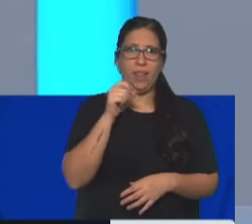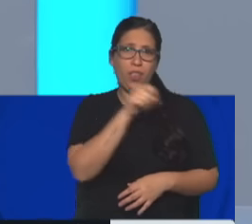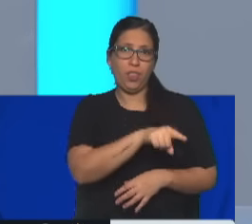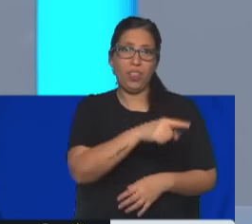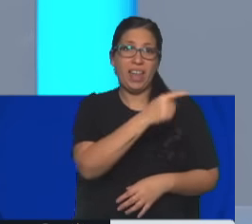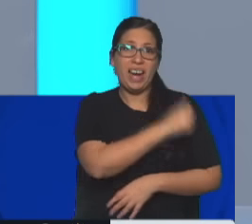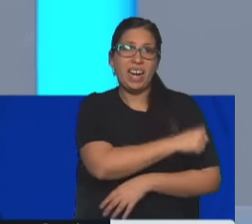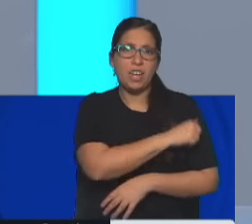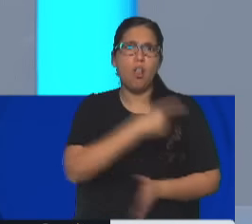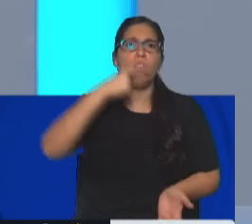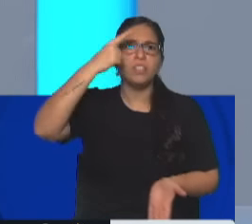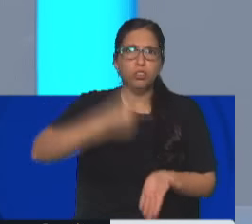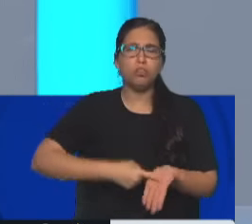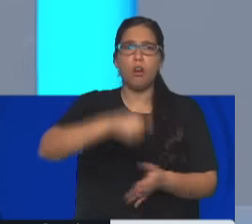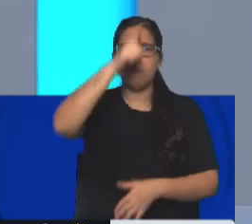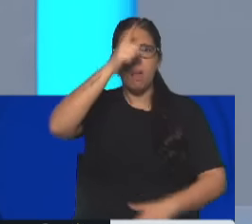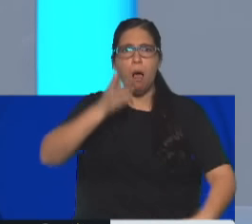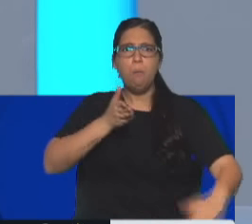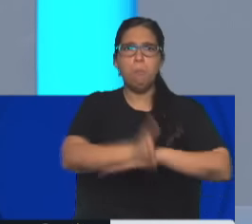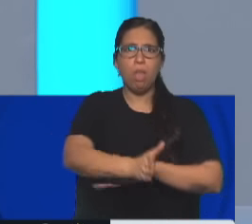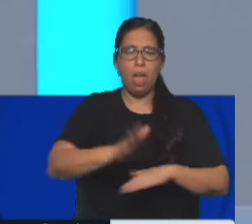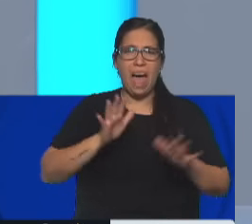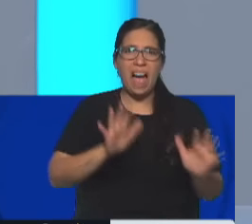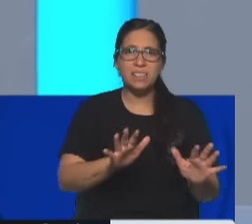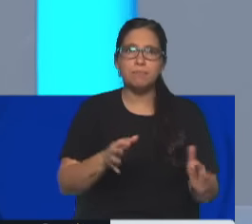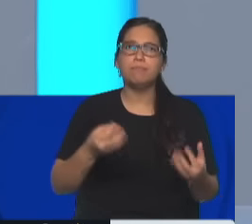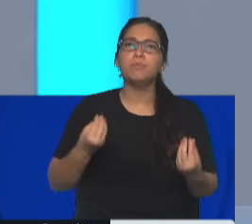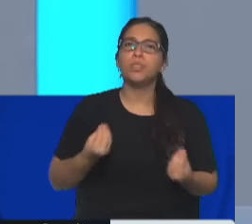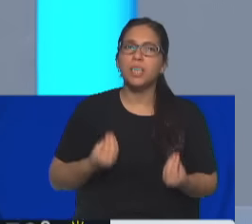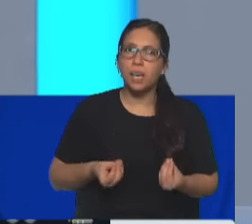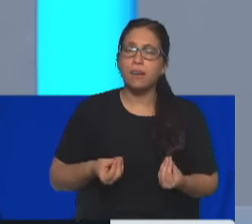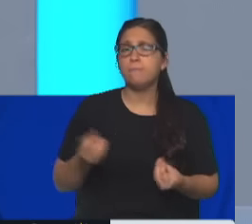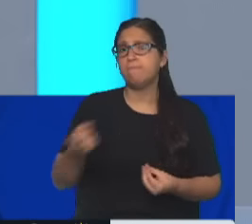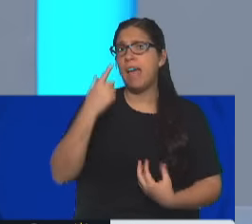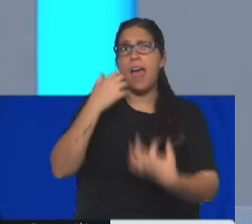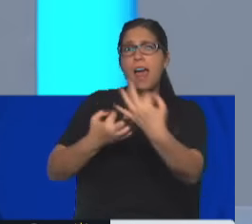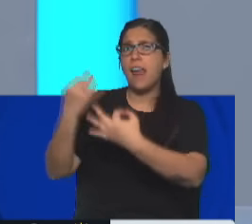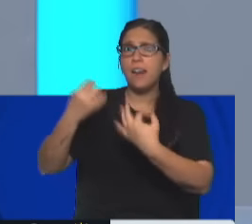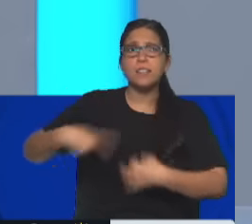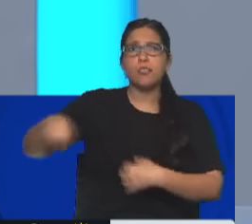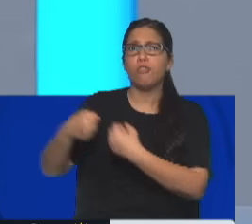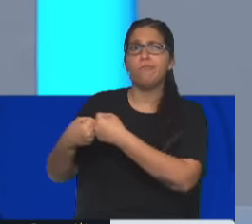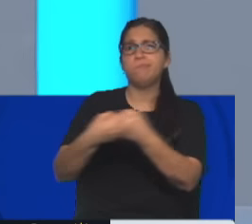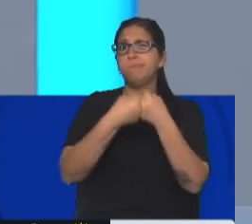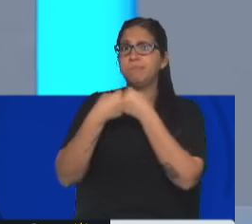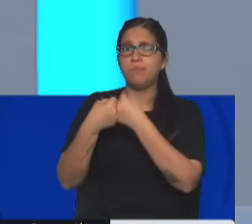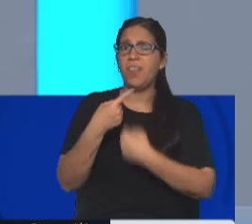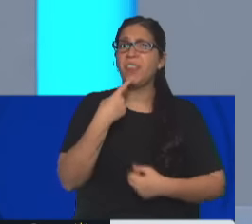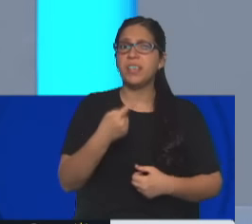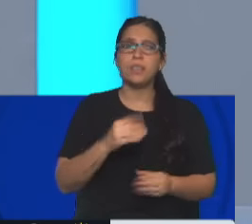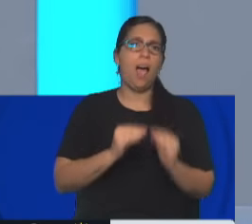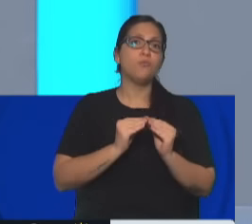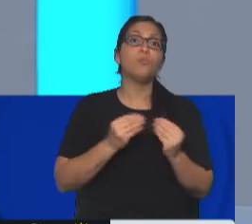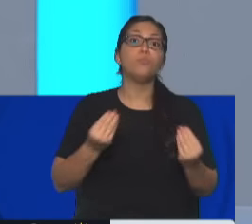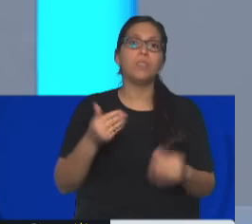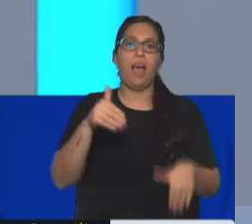llevar adelante este mega operativo en este contexto. Y lo que surge en los análisis o coinciden es que tiene que ver con una cuestión